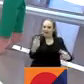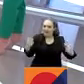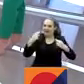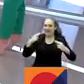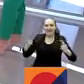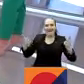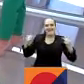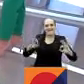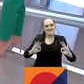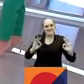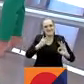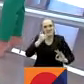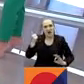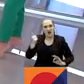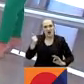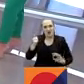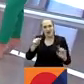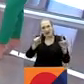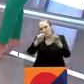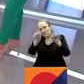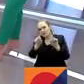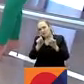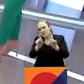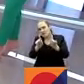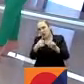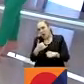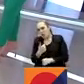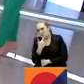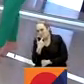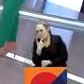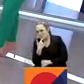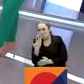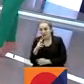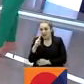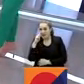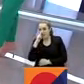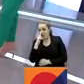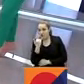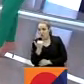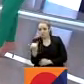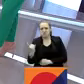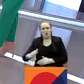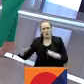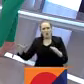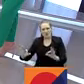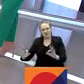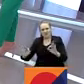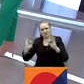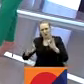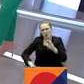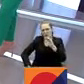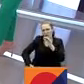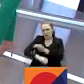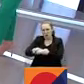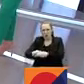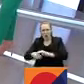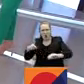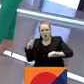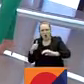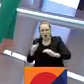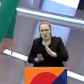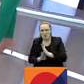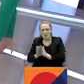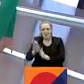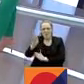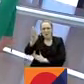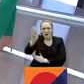al equipo. Ahí hay un interrogante que a mí me gustaría dejar y es, Nacional tiene en este momento un equipazo y eso se está viendo en la gran campaña que tiene. Si